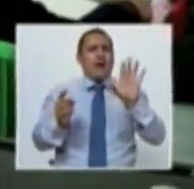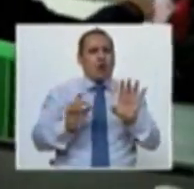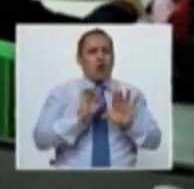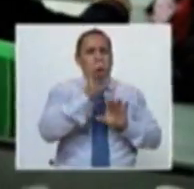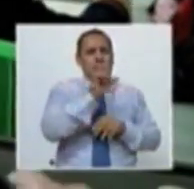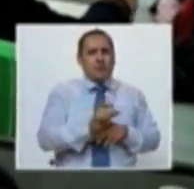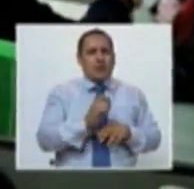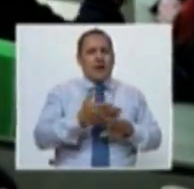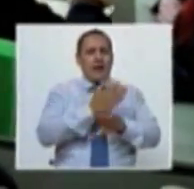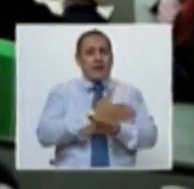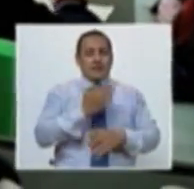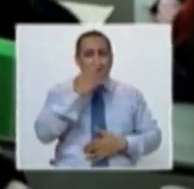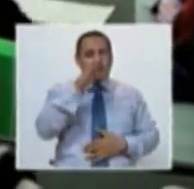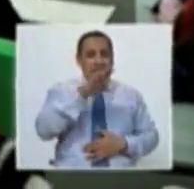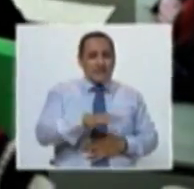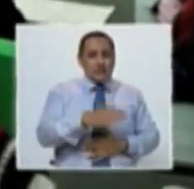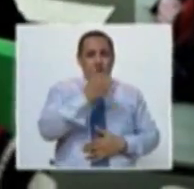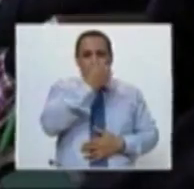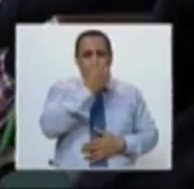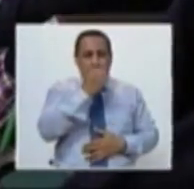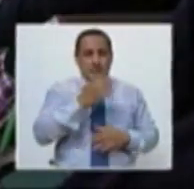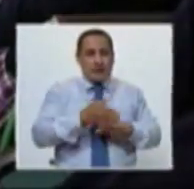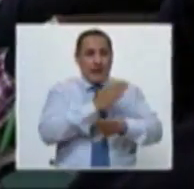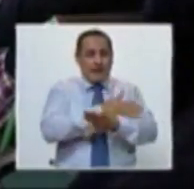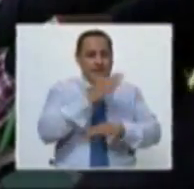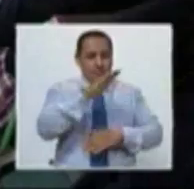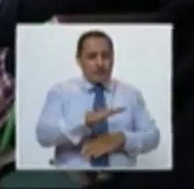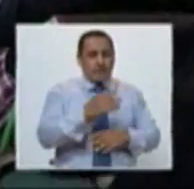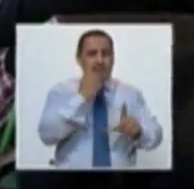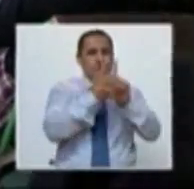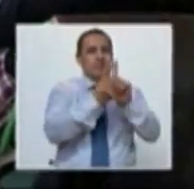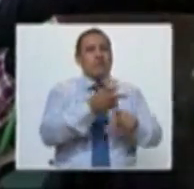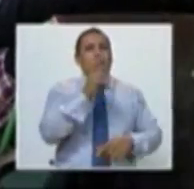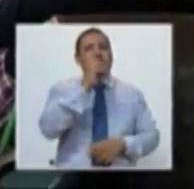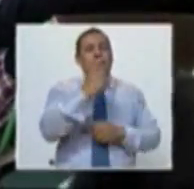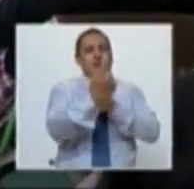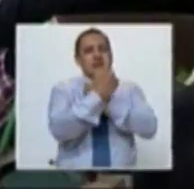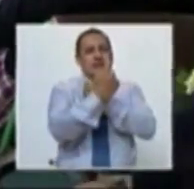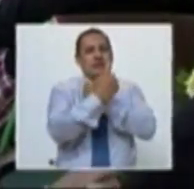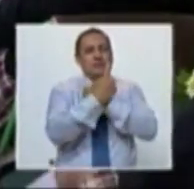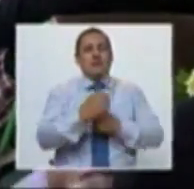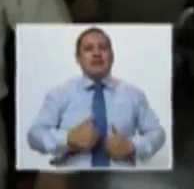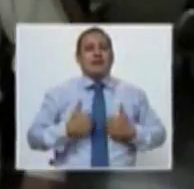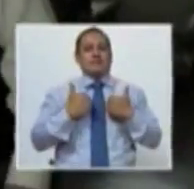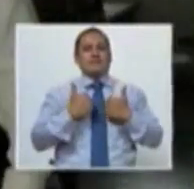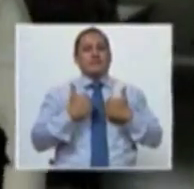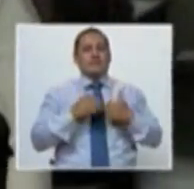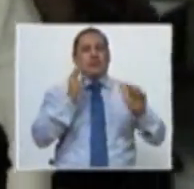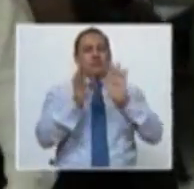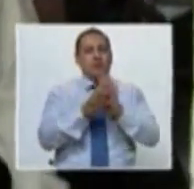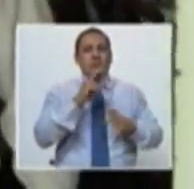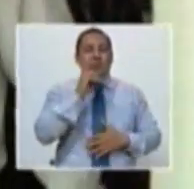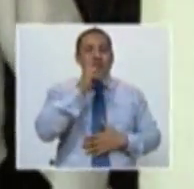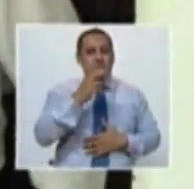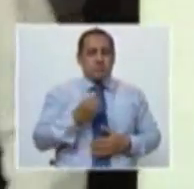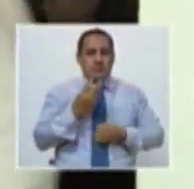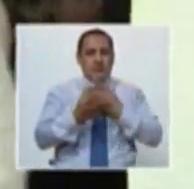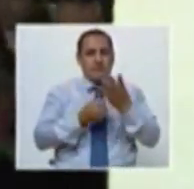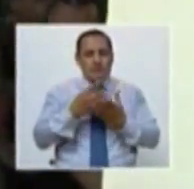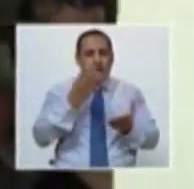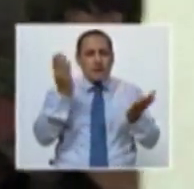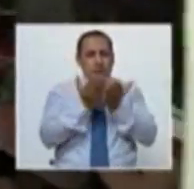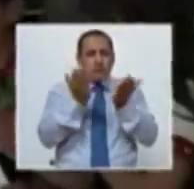todos fuimos primero alumnos, todos tuvimos primero delante a un maestro. Un maestro que más allá de generar